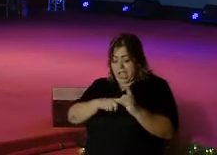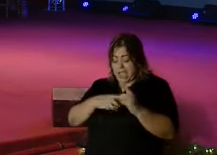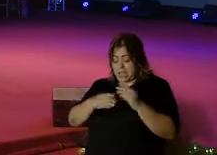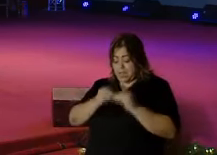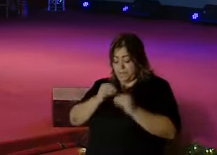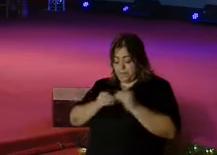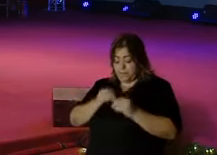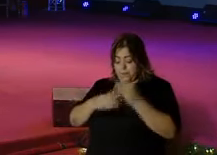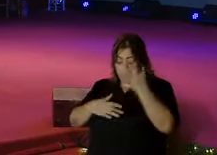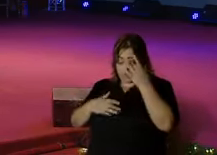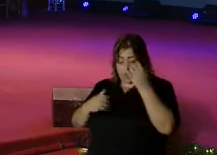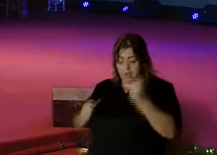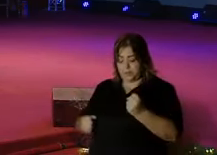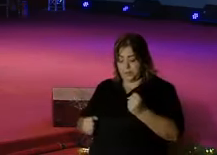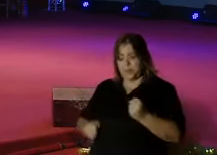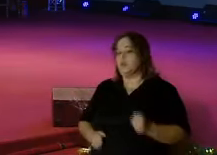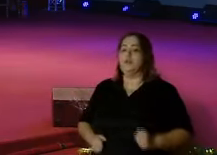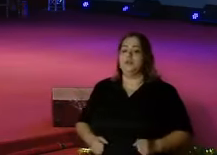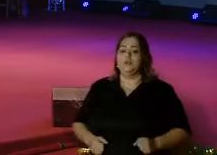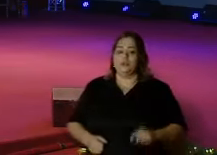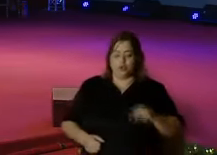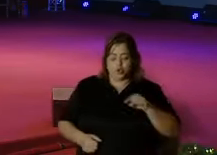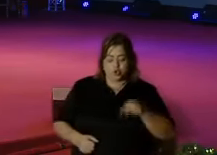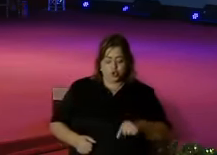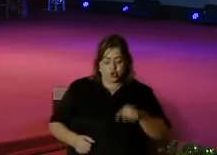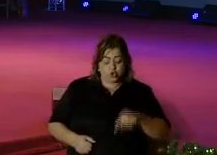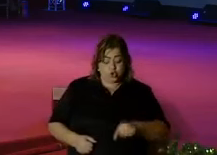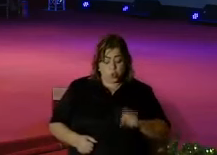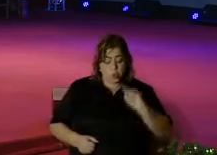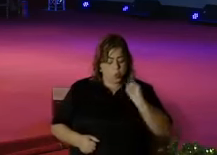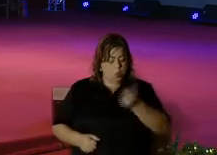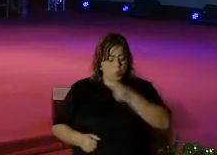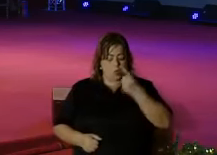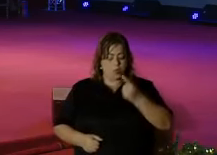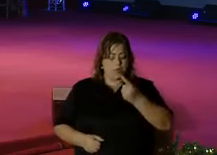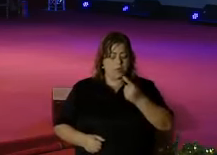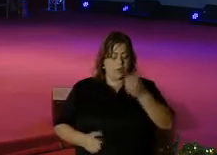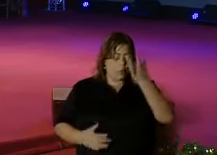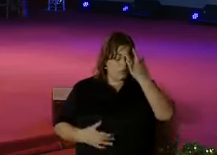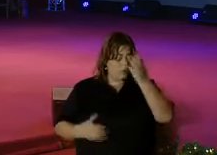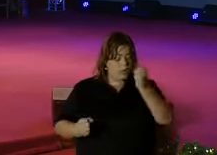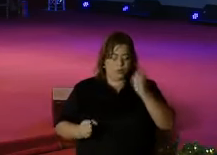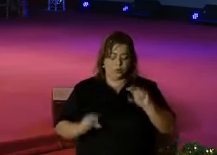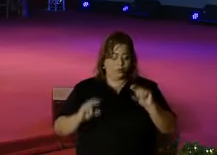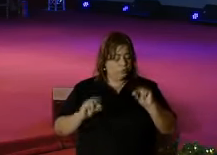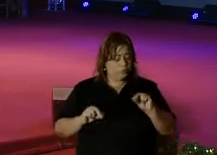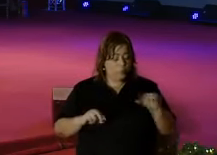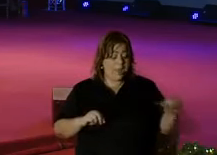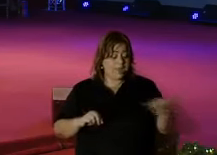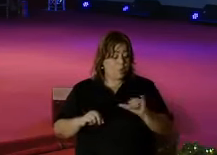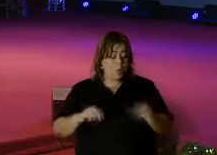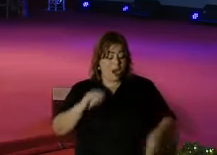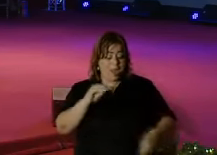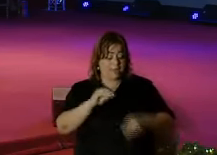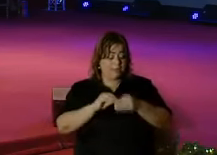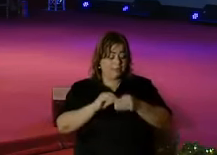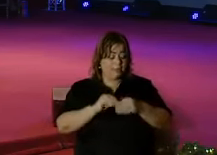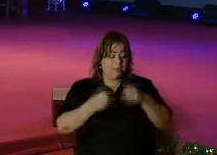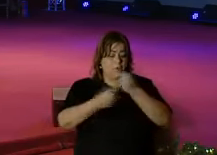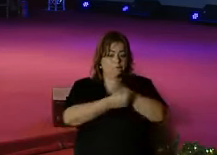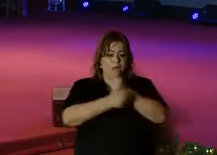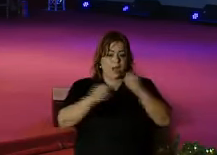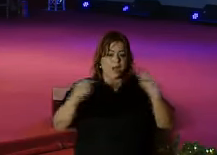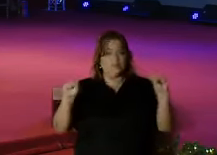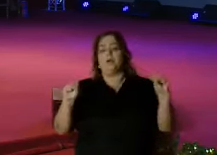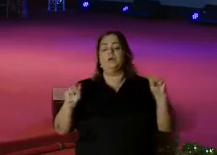ahora le dice, no solamente eres sana, eres salva. Ve en paz y queda sana de tu azote. O sea, eso no va a volver. Lo